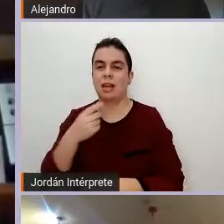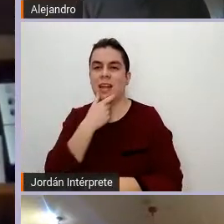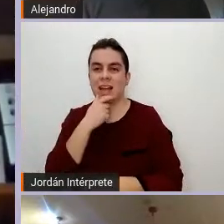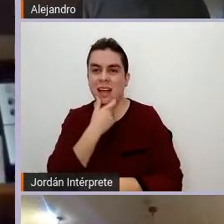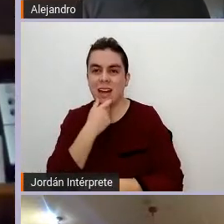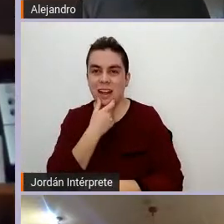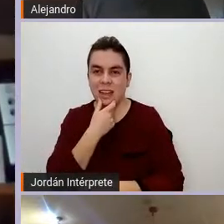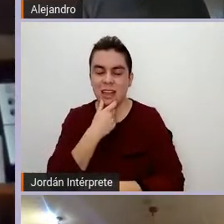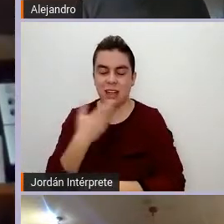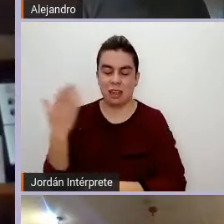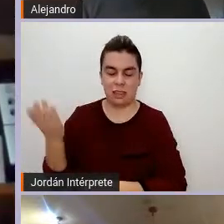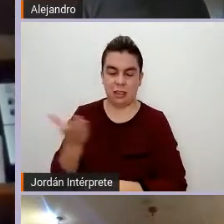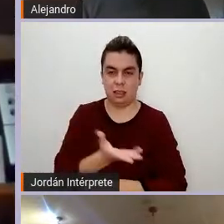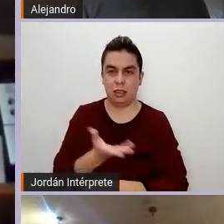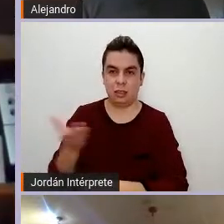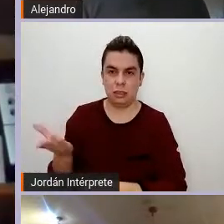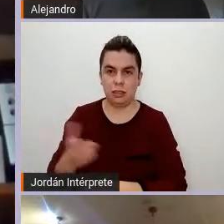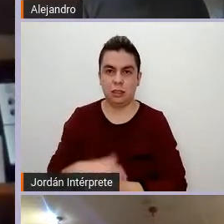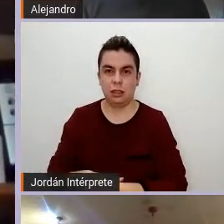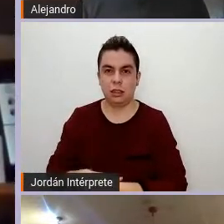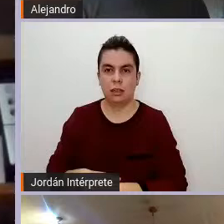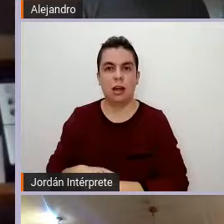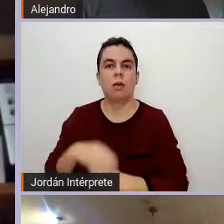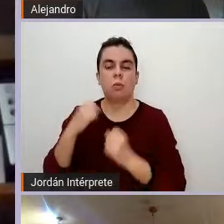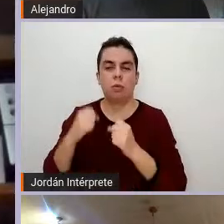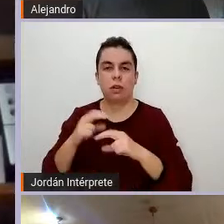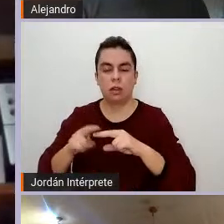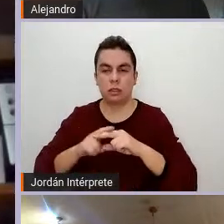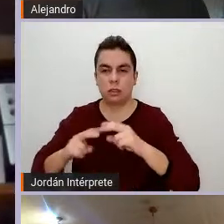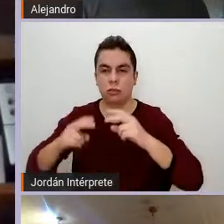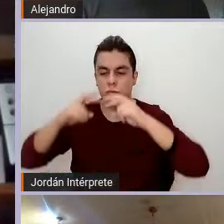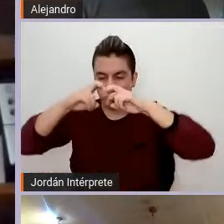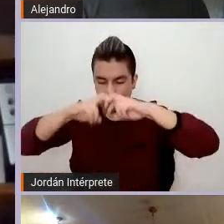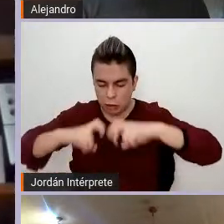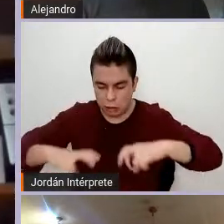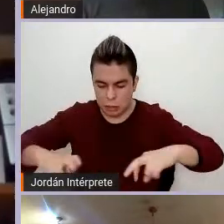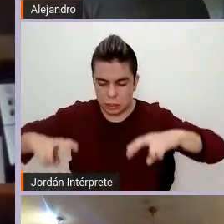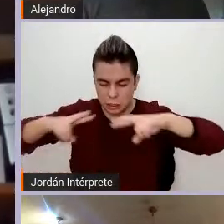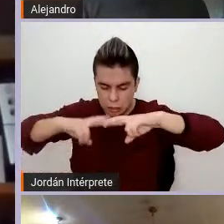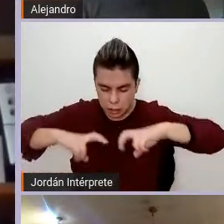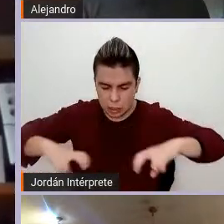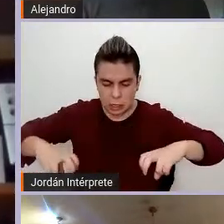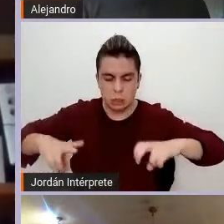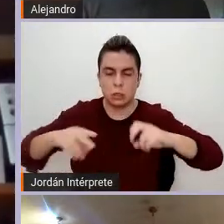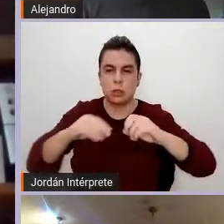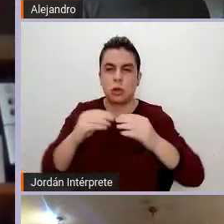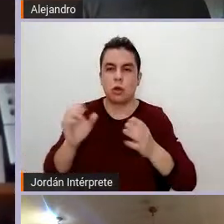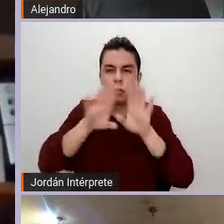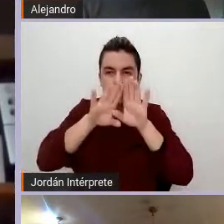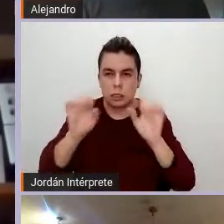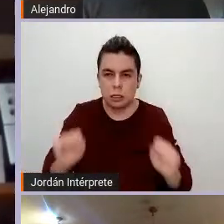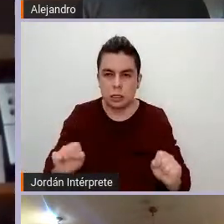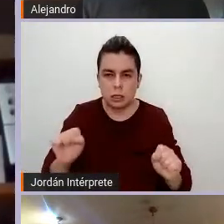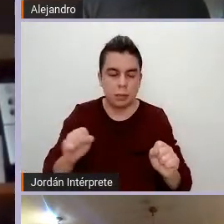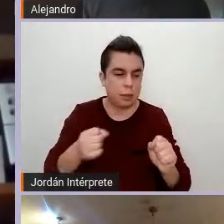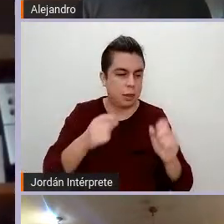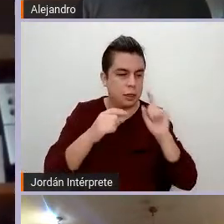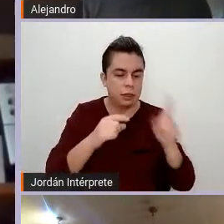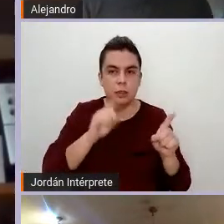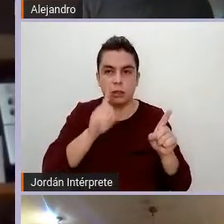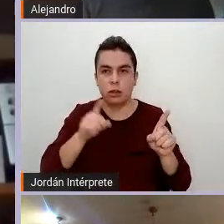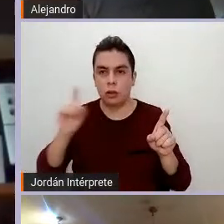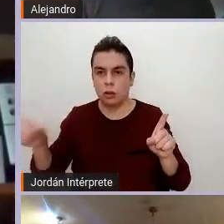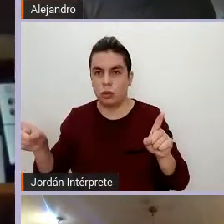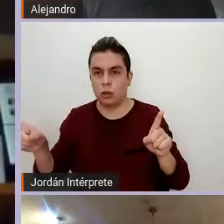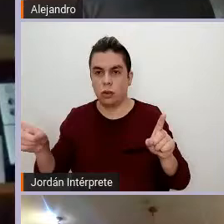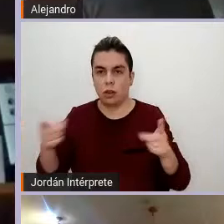corroborar a través de una investigación sistemática sobre la producción artística de Violeta Parra la relación orgánica que existe entre los